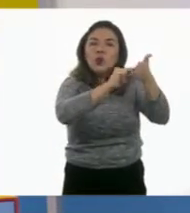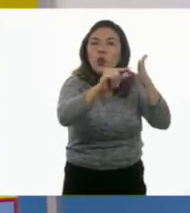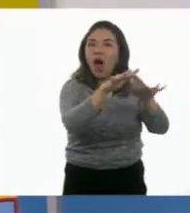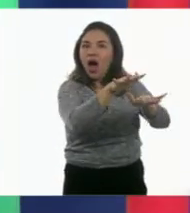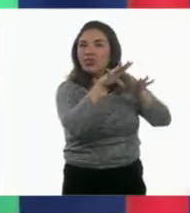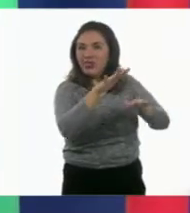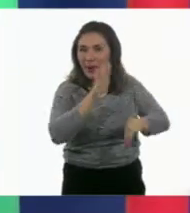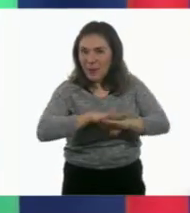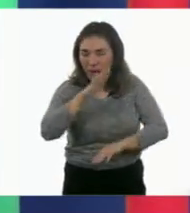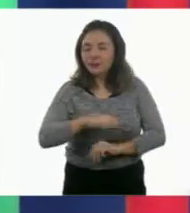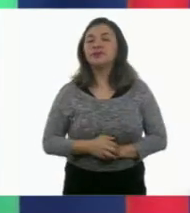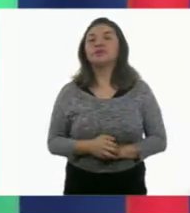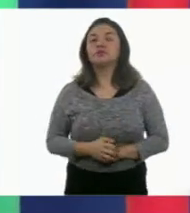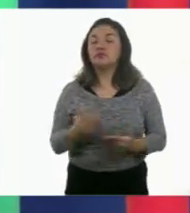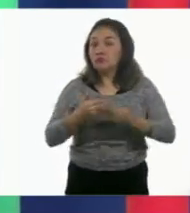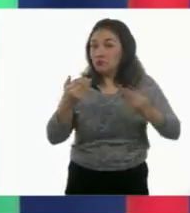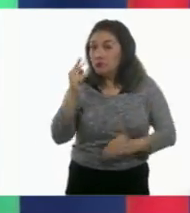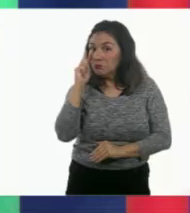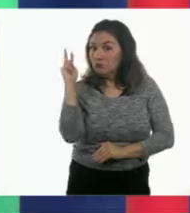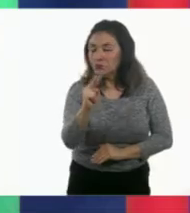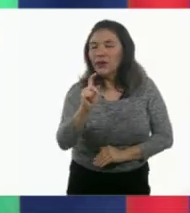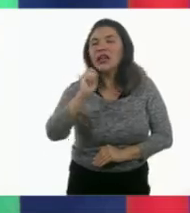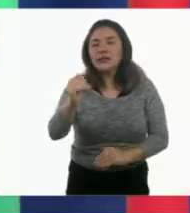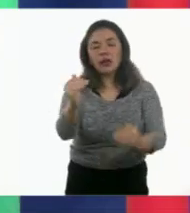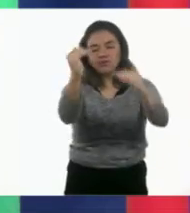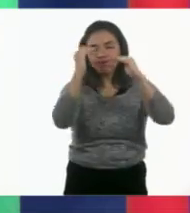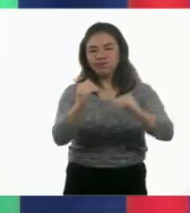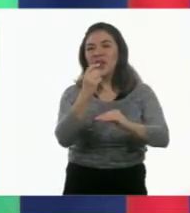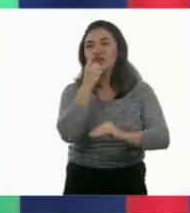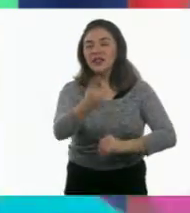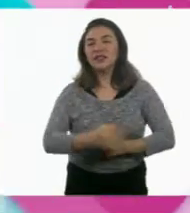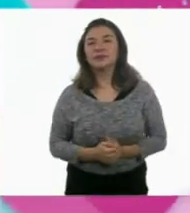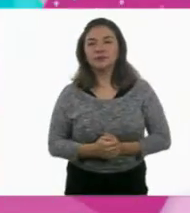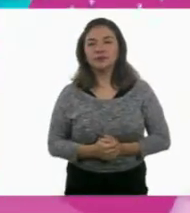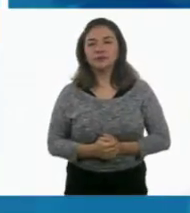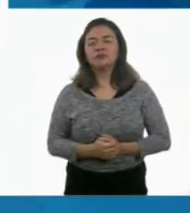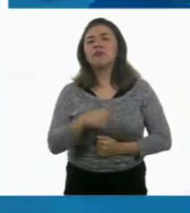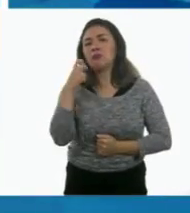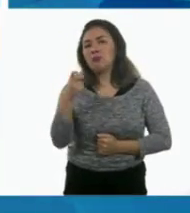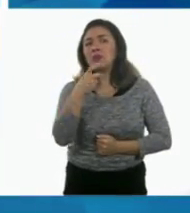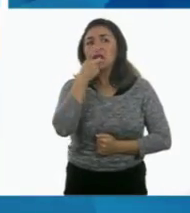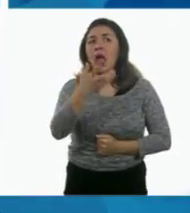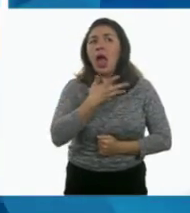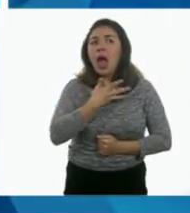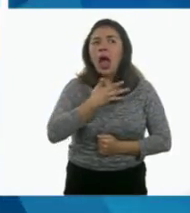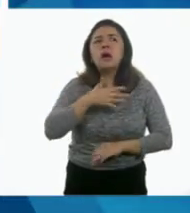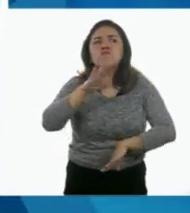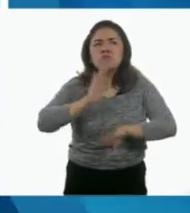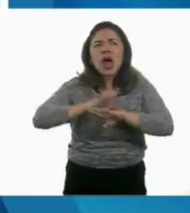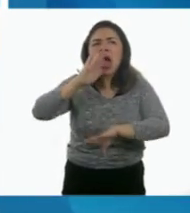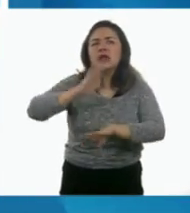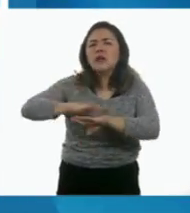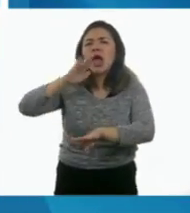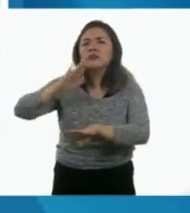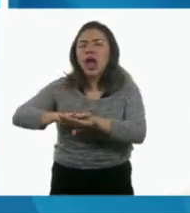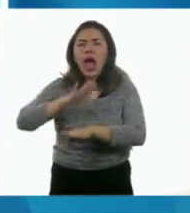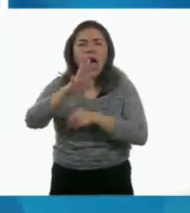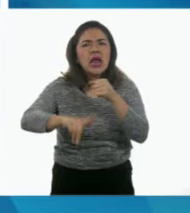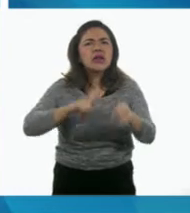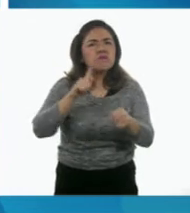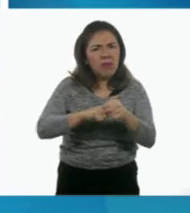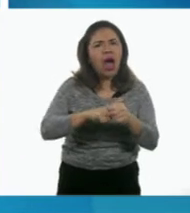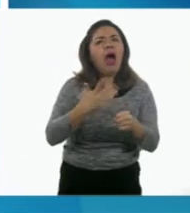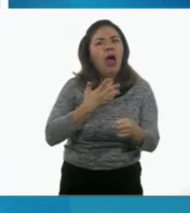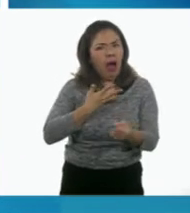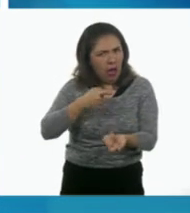Así es. Ahora observa lo que sigue en el texto. Explica que hay más partes, hay más seres